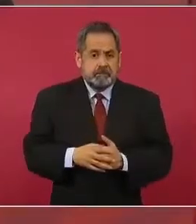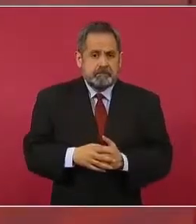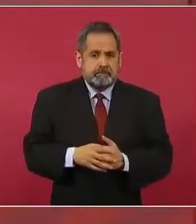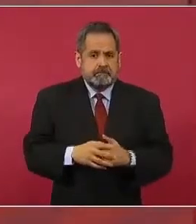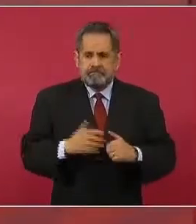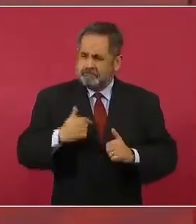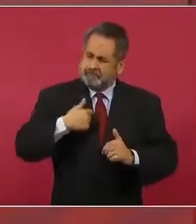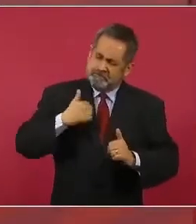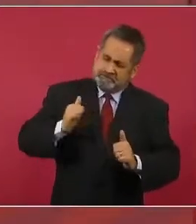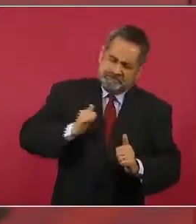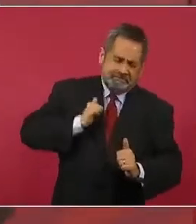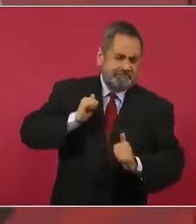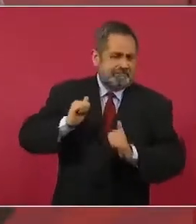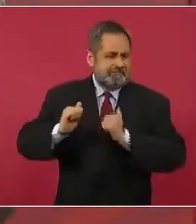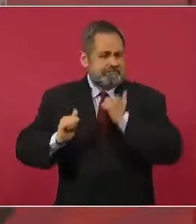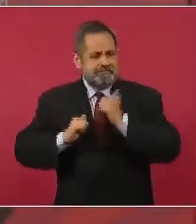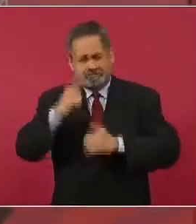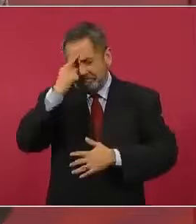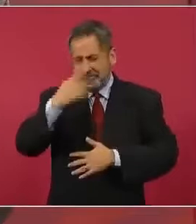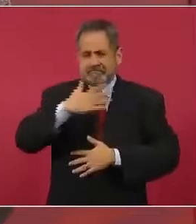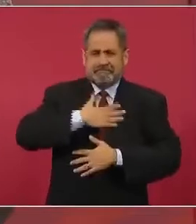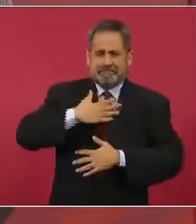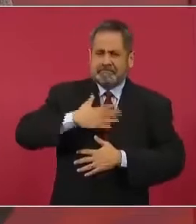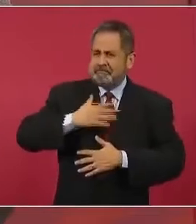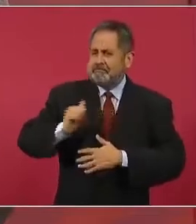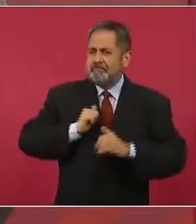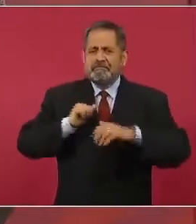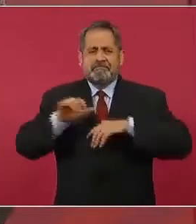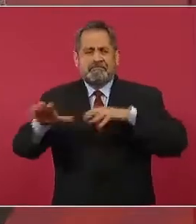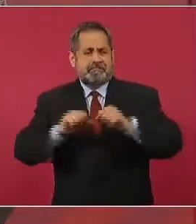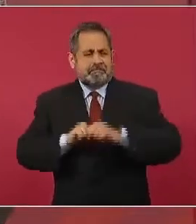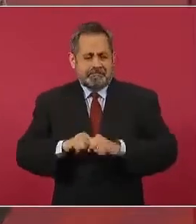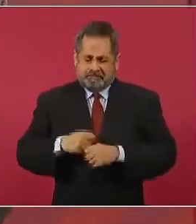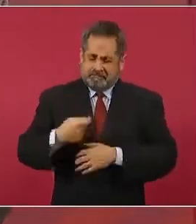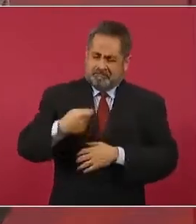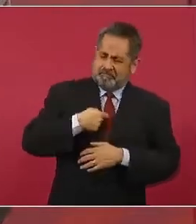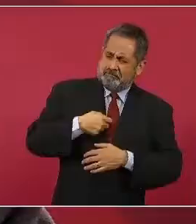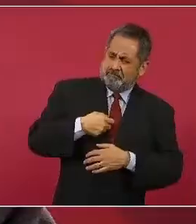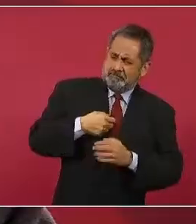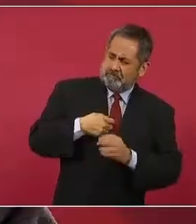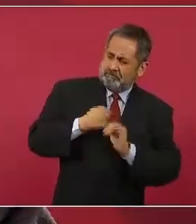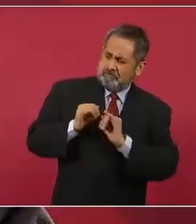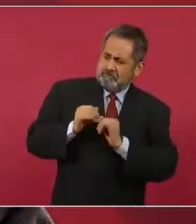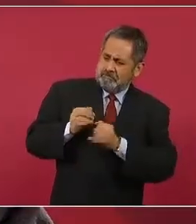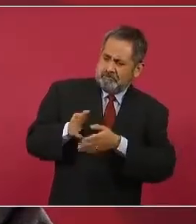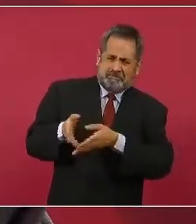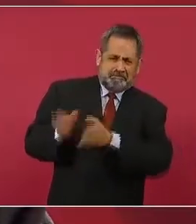en favor de la gente, del pueblo, no quieren al pueblo, no le tienen amor al pueblo.